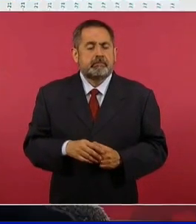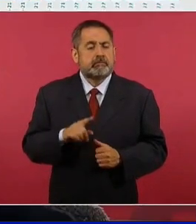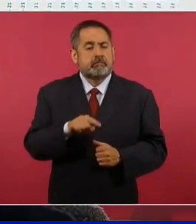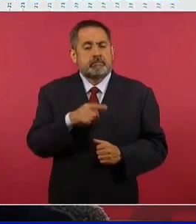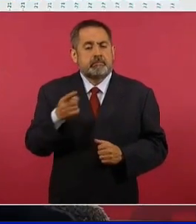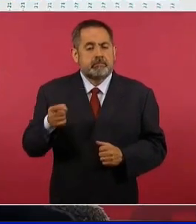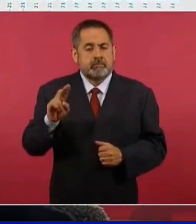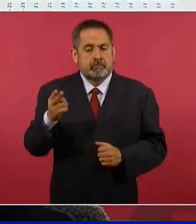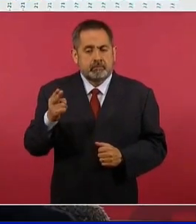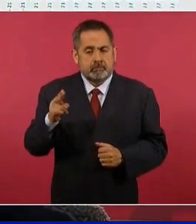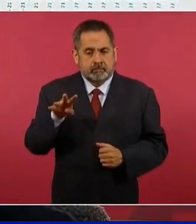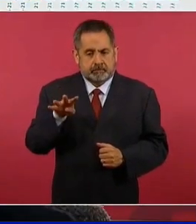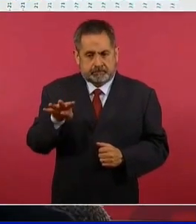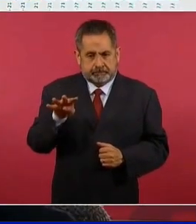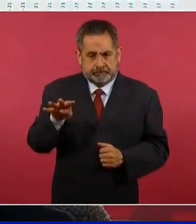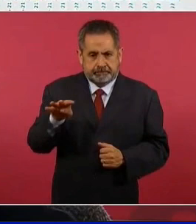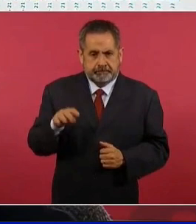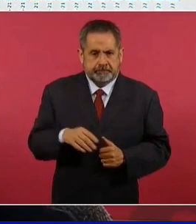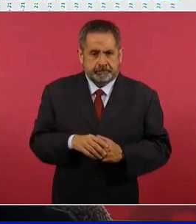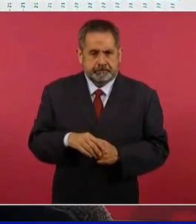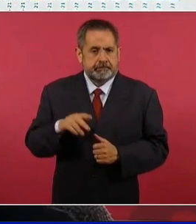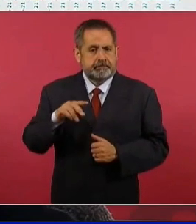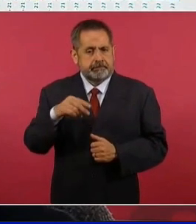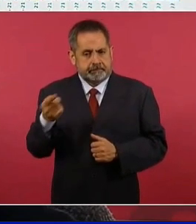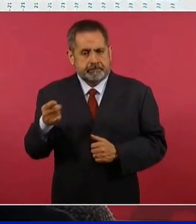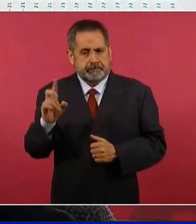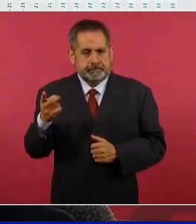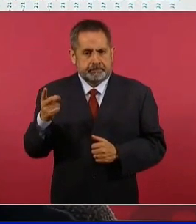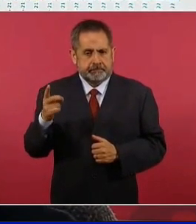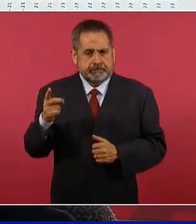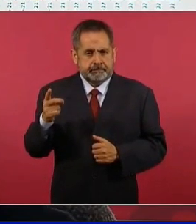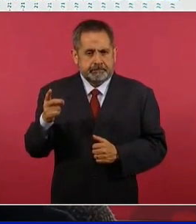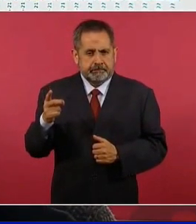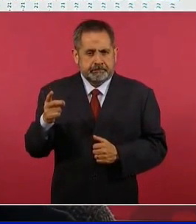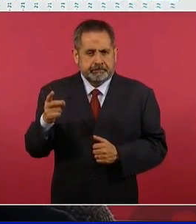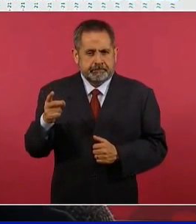Noviembre del 19, diciembre, bueno,